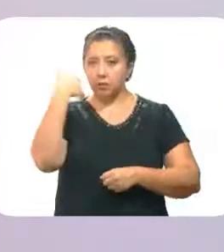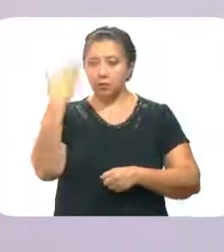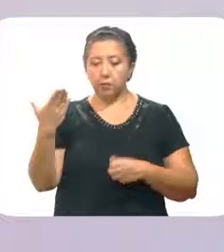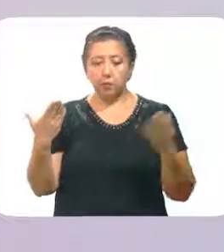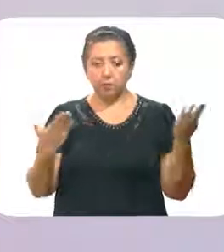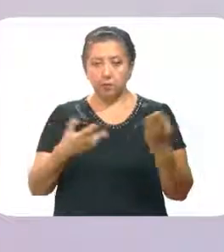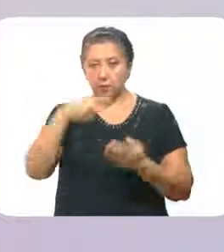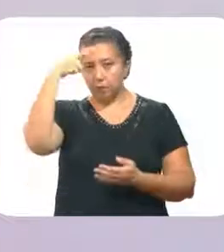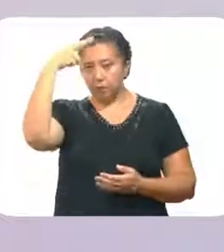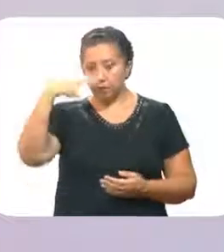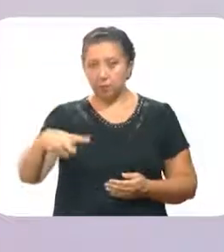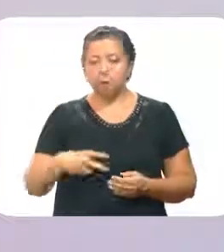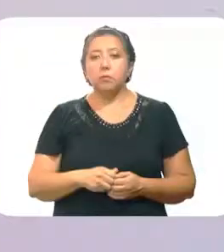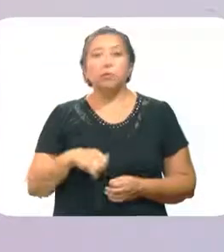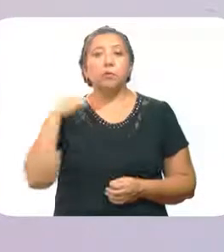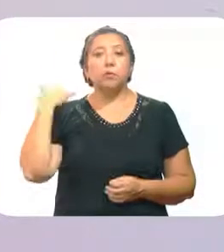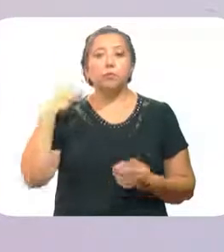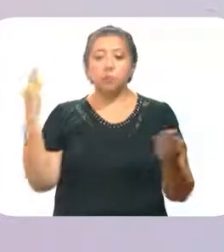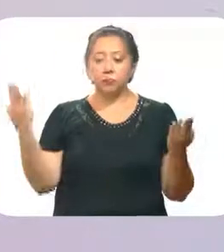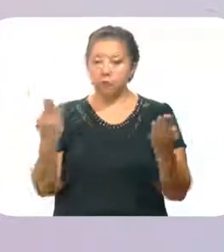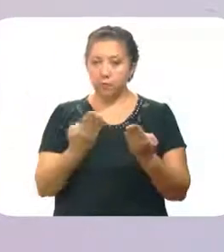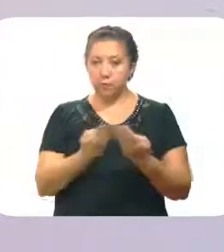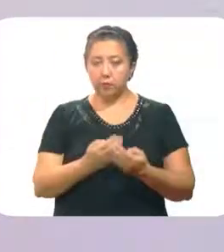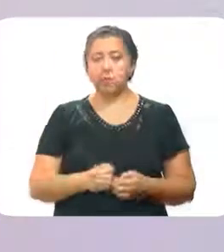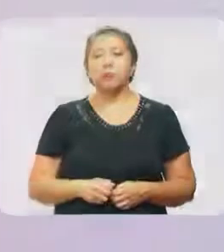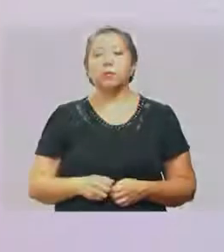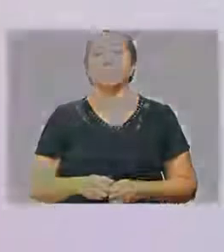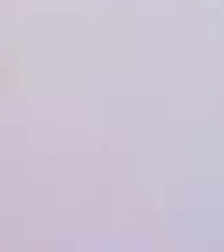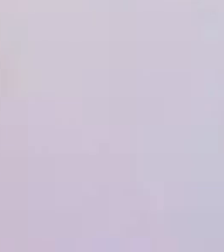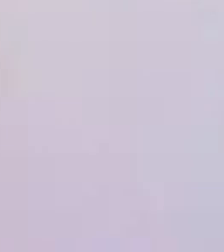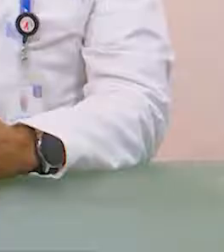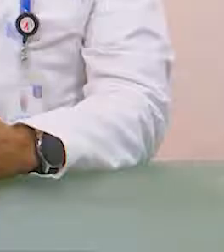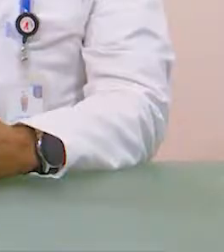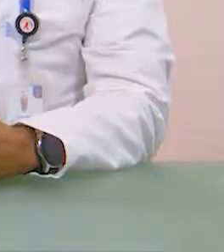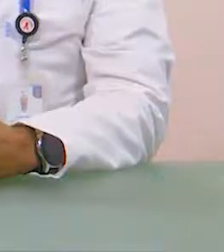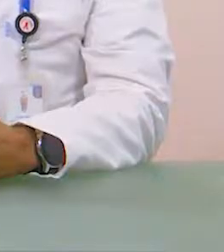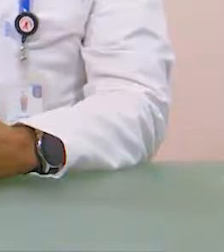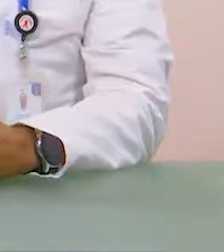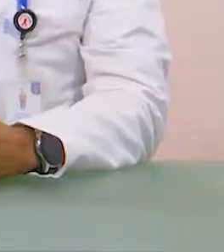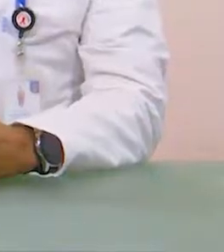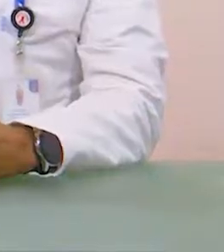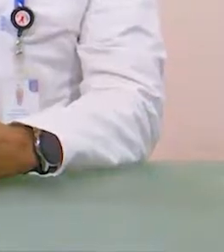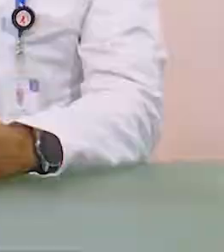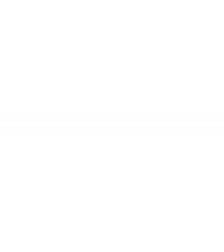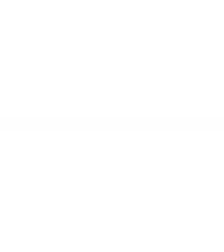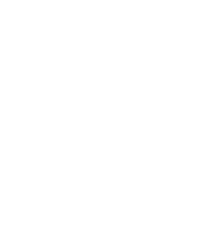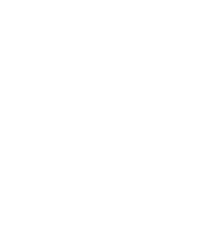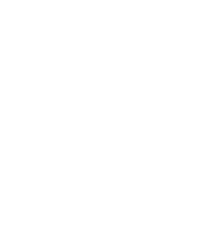finalidad de homologar fechas de presentación con el semáforo quincenal del gobierno federal. Muchas gracias.